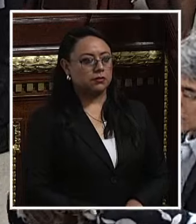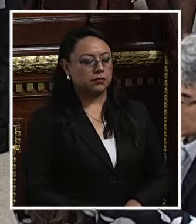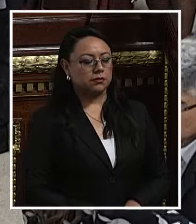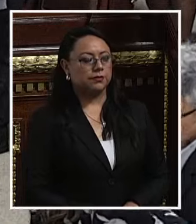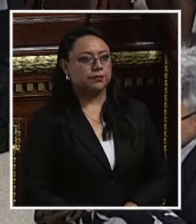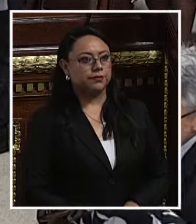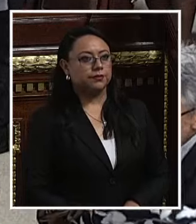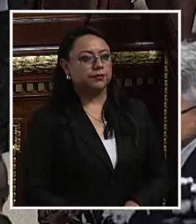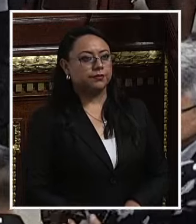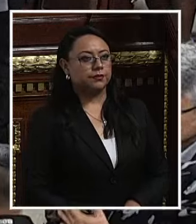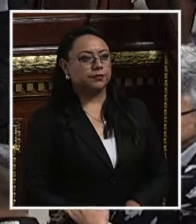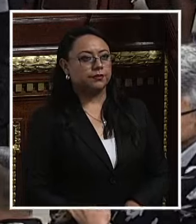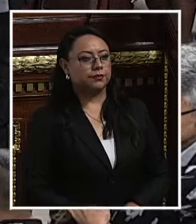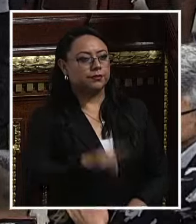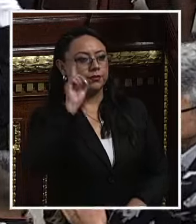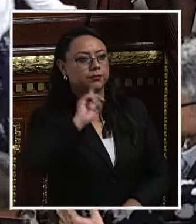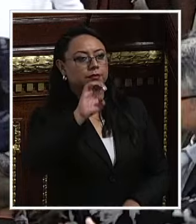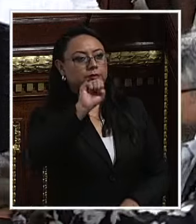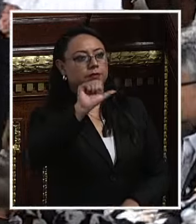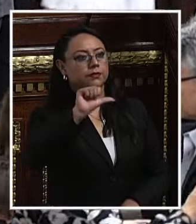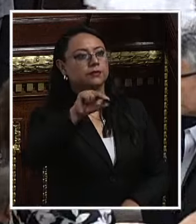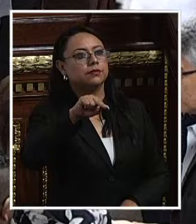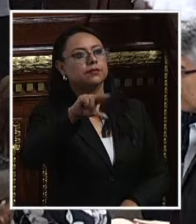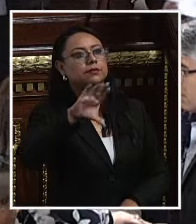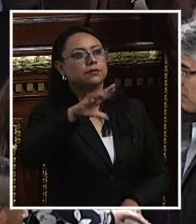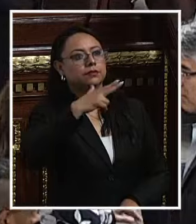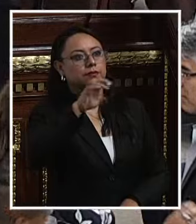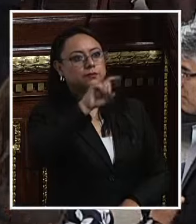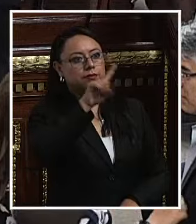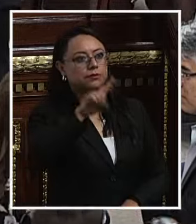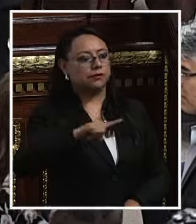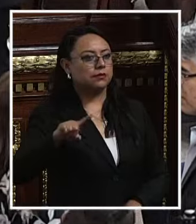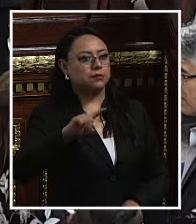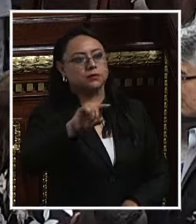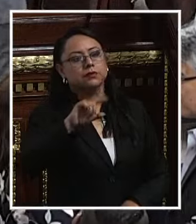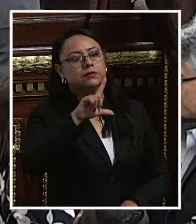Sánchez Chávez Ileana Ivón.